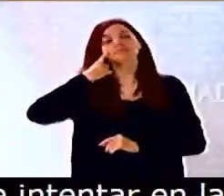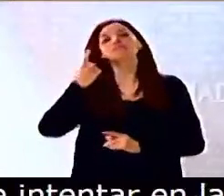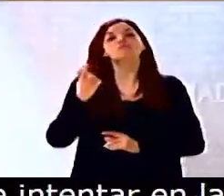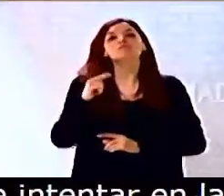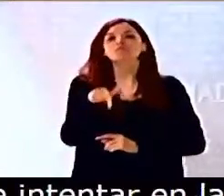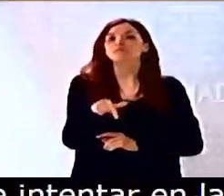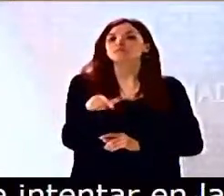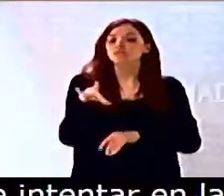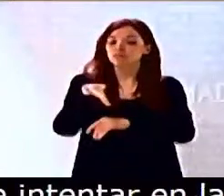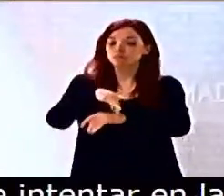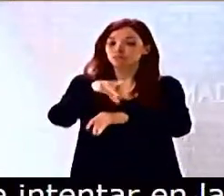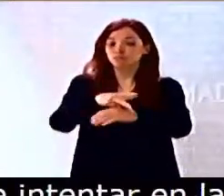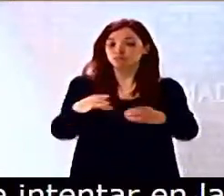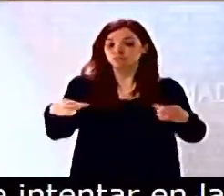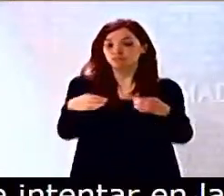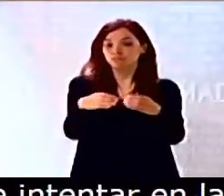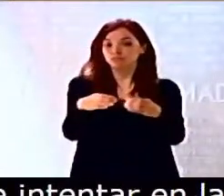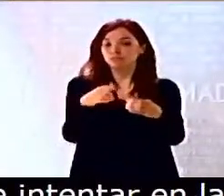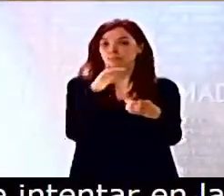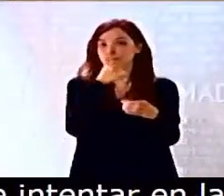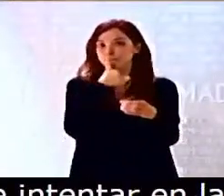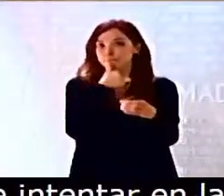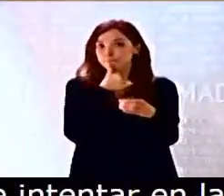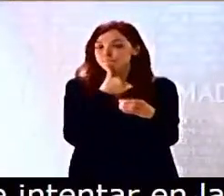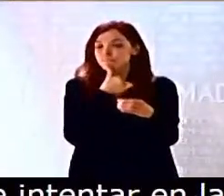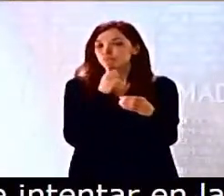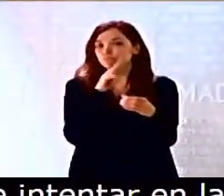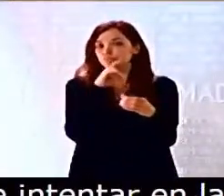la incidencia se mantenga en unos